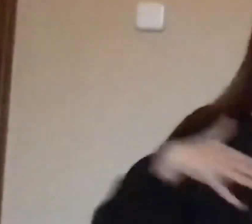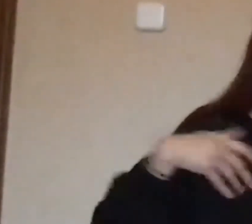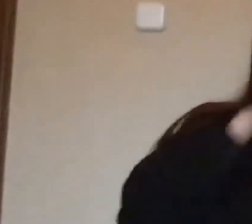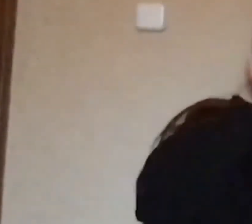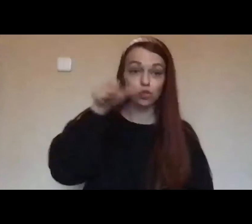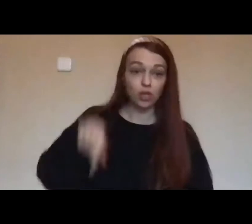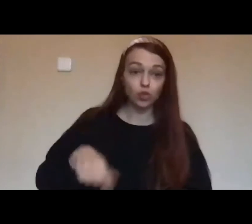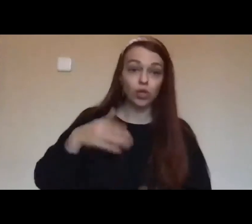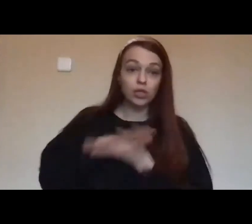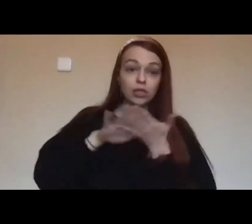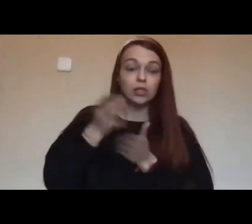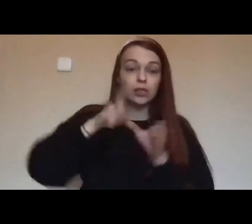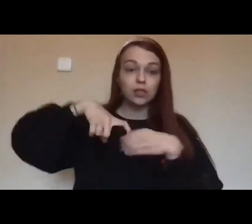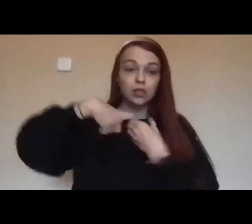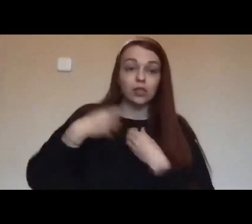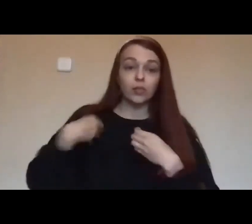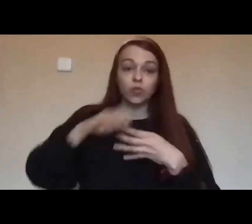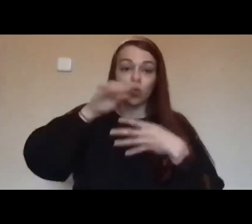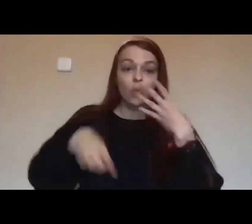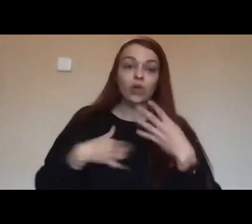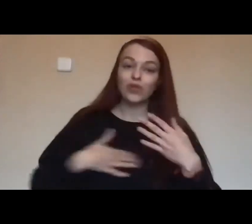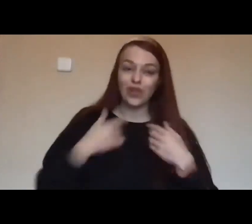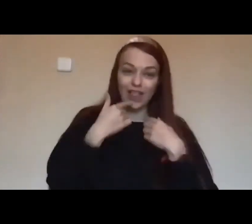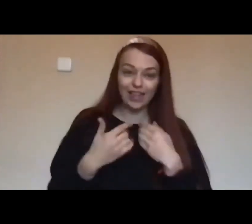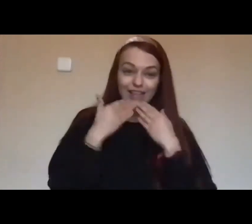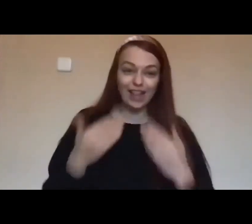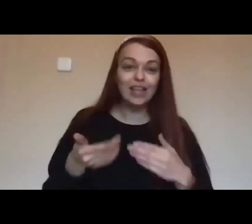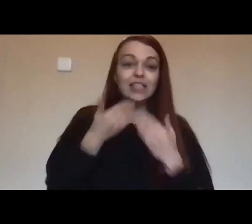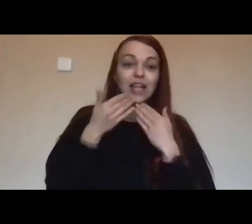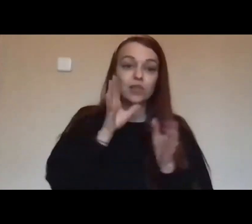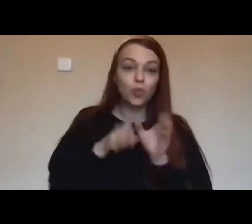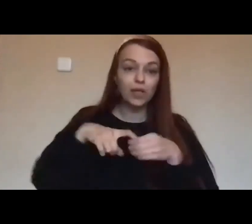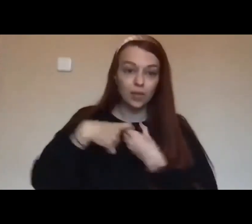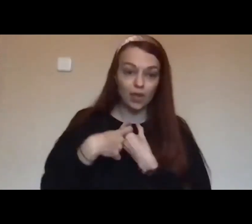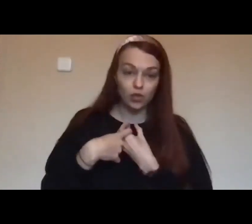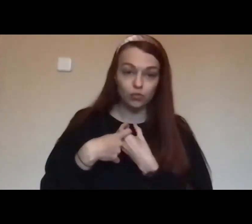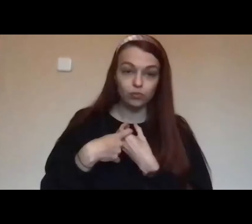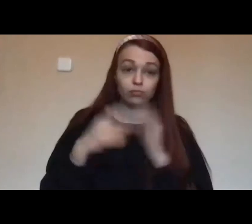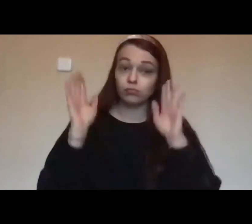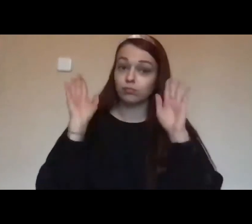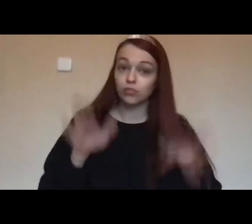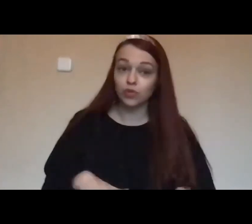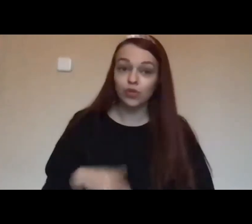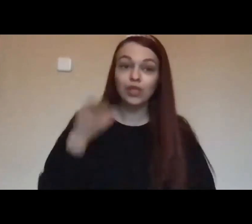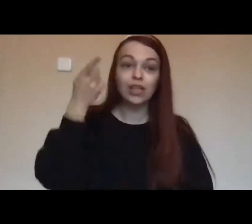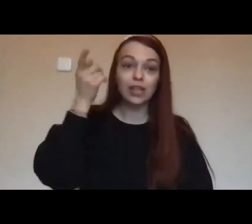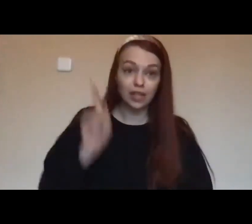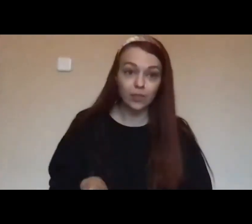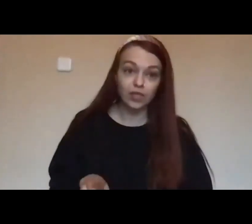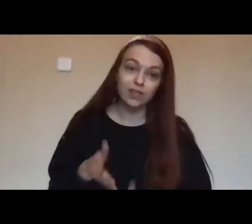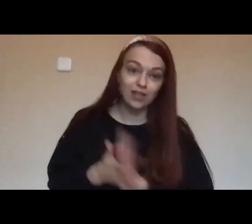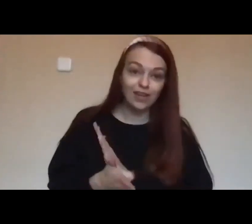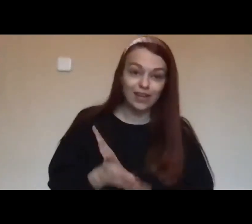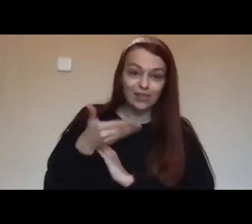la mesa, a Ivor, Antonio y Carolina. Muchas gracias por vuestra participación. Y por último, y no menos